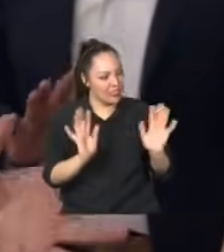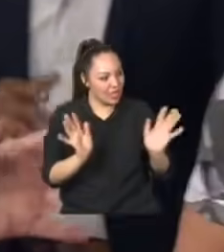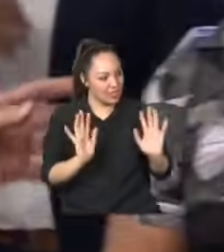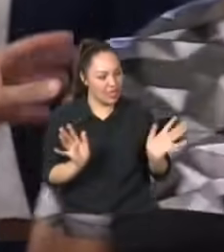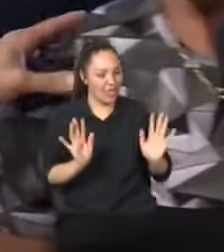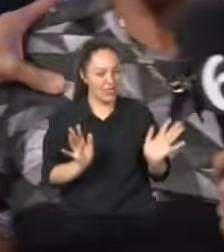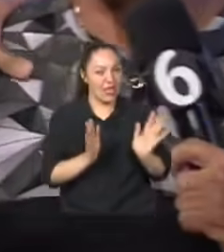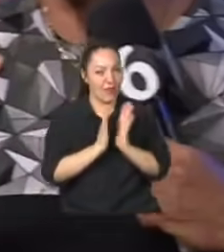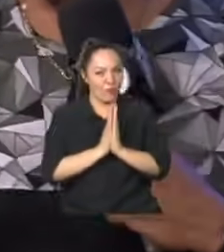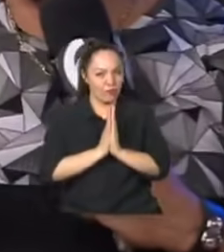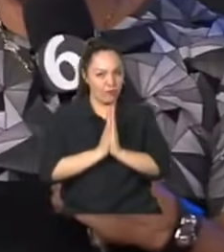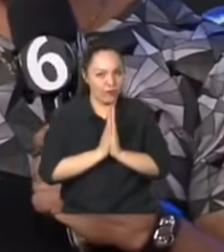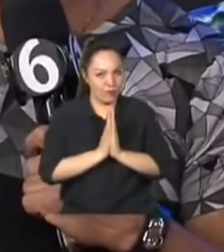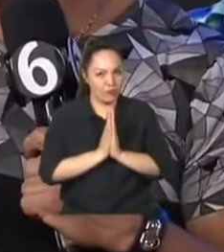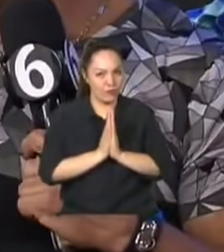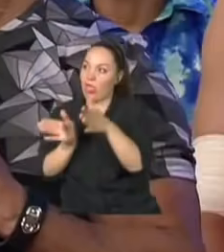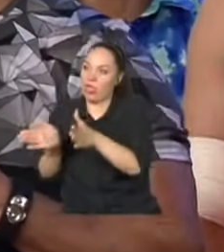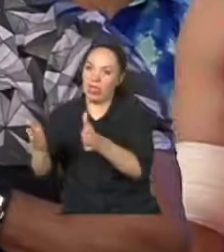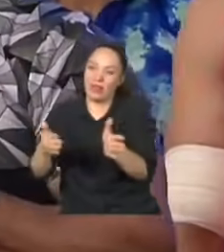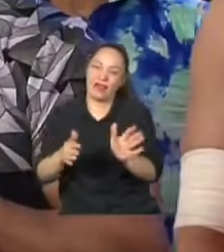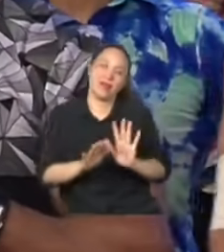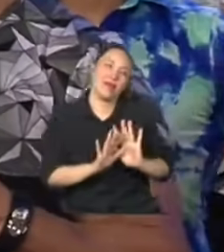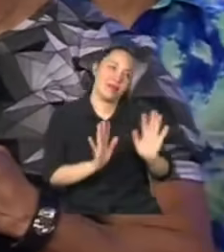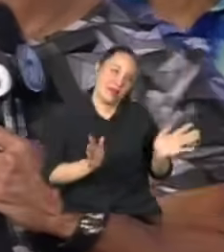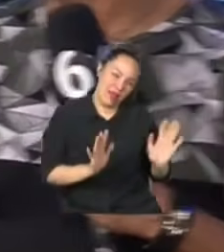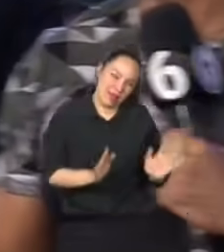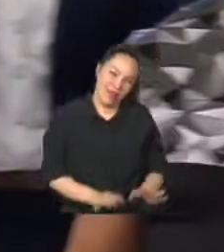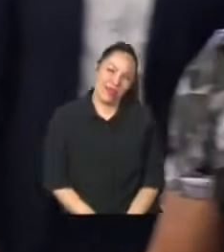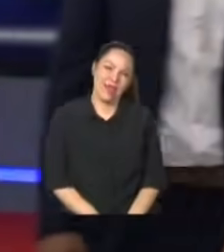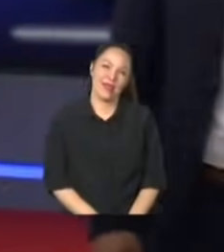hacía una pregunta. No esperaba que respondieras.